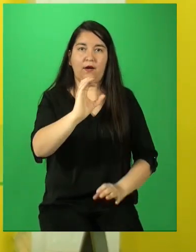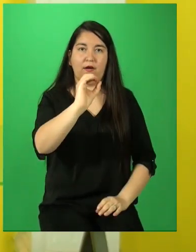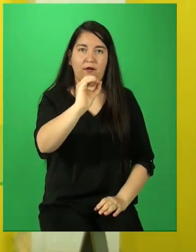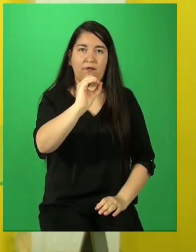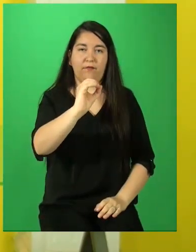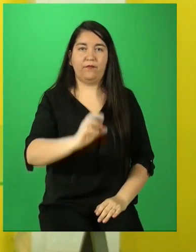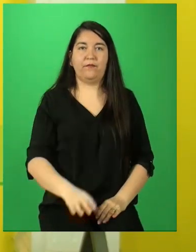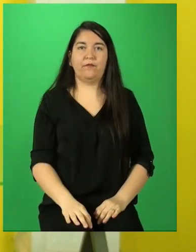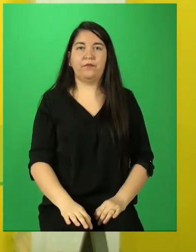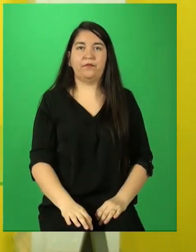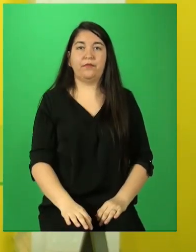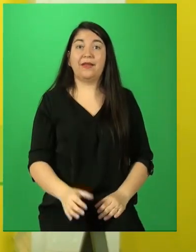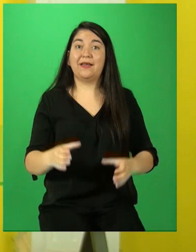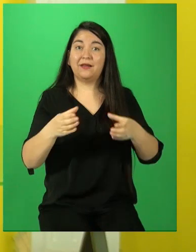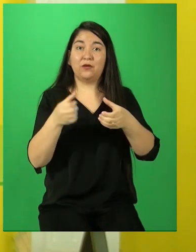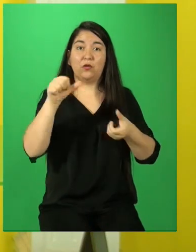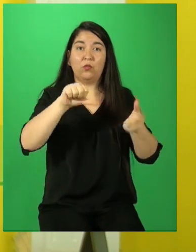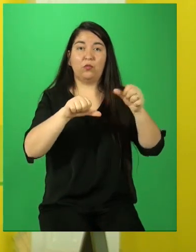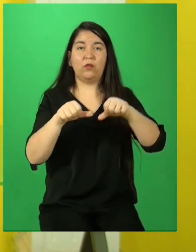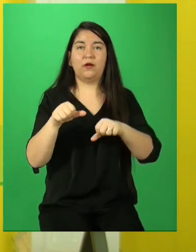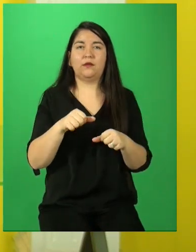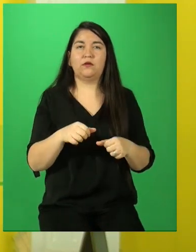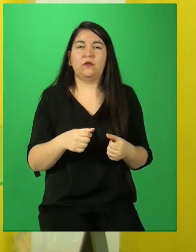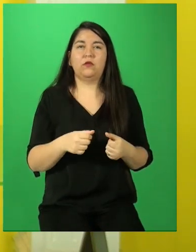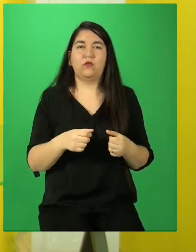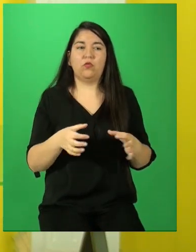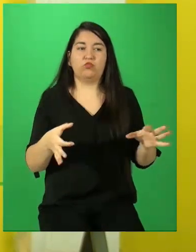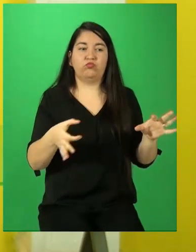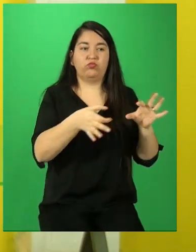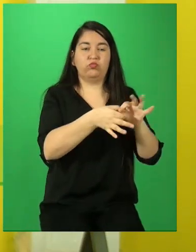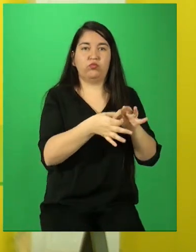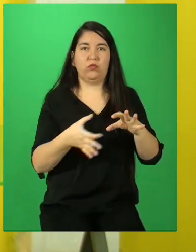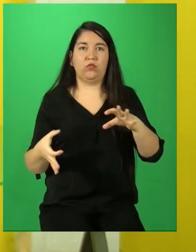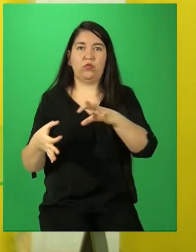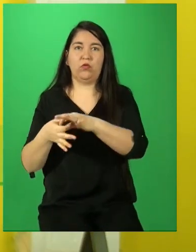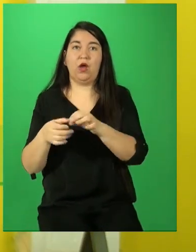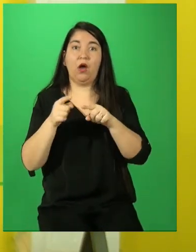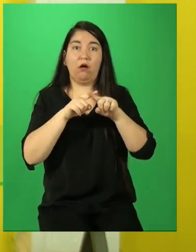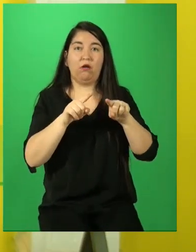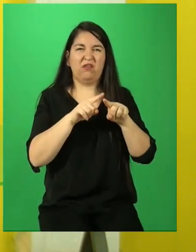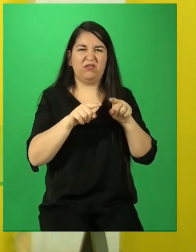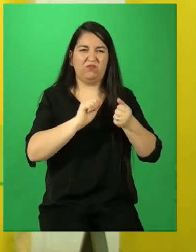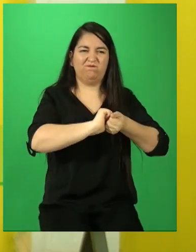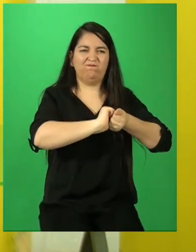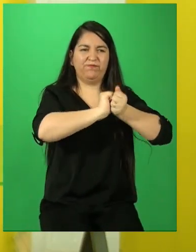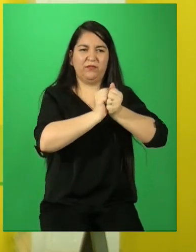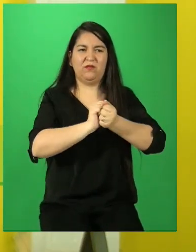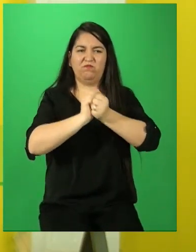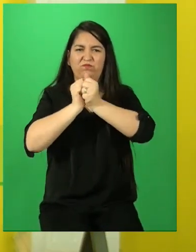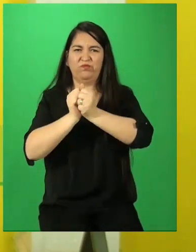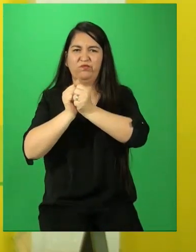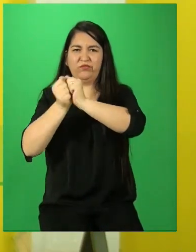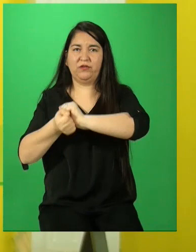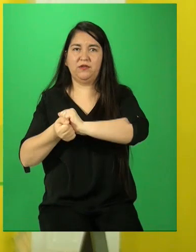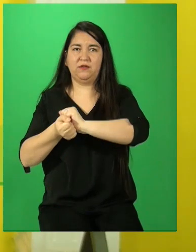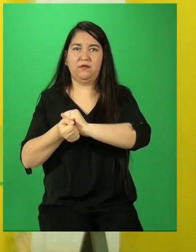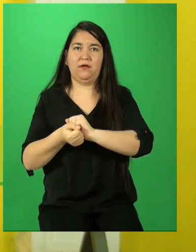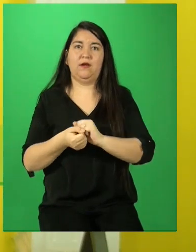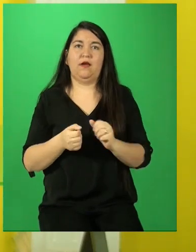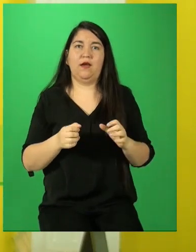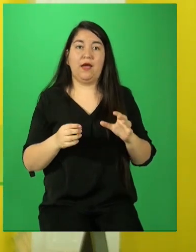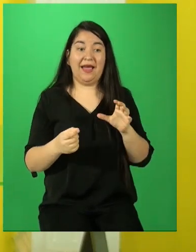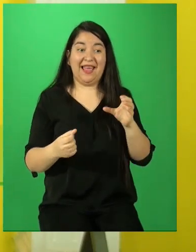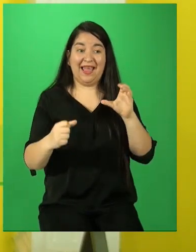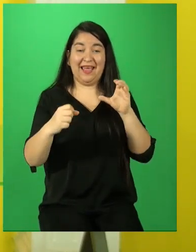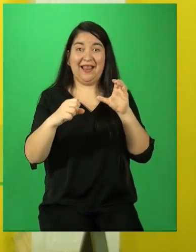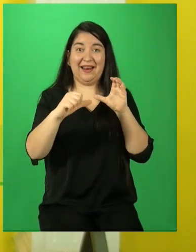Bien. Estos compuestos muchas veces se van a unir a otros y va a haber un cambio, una transformación en la estructura